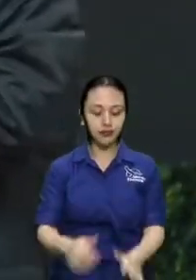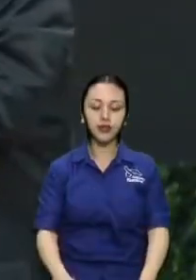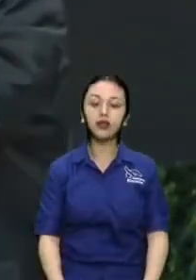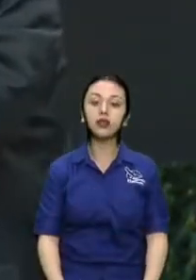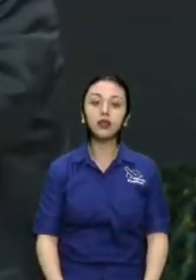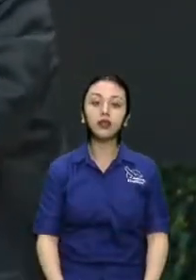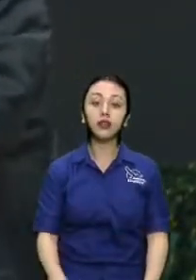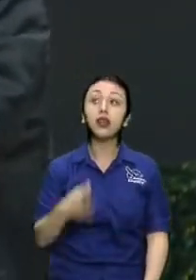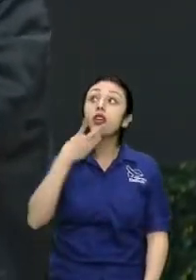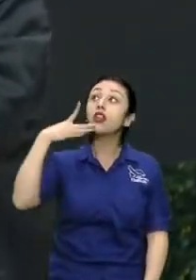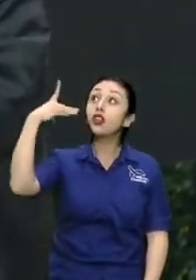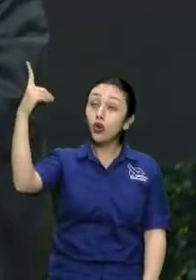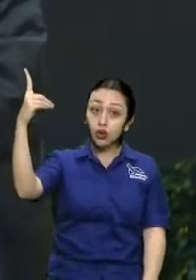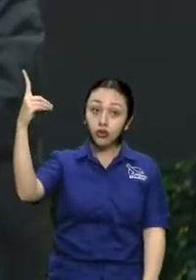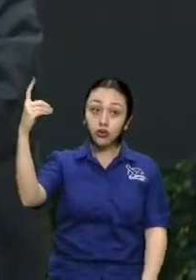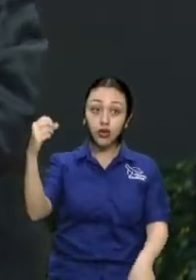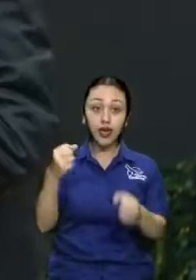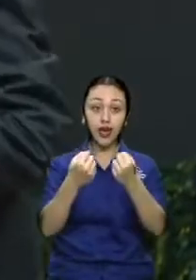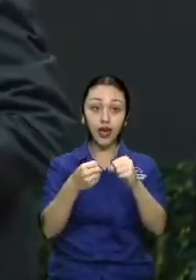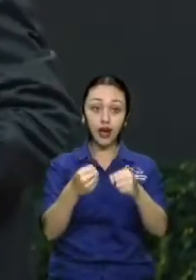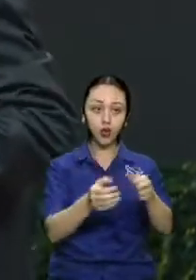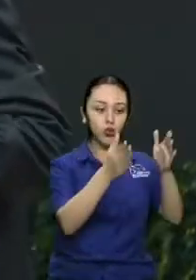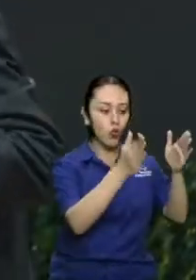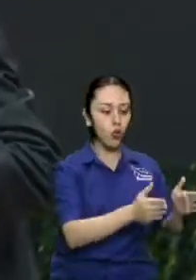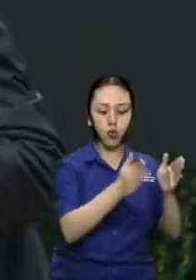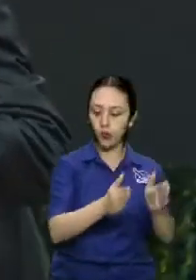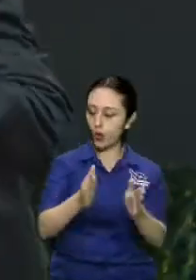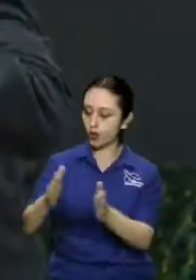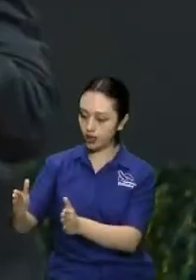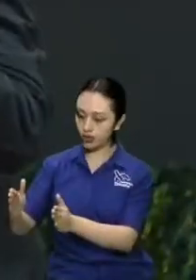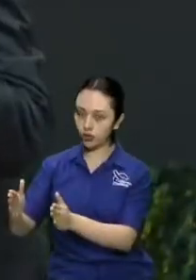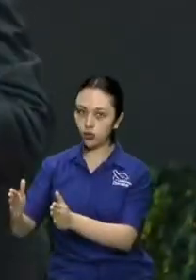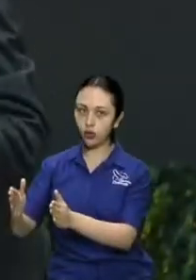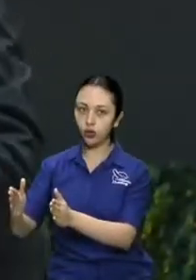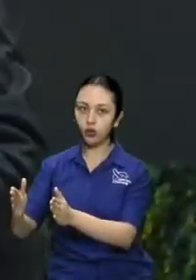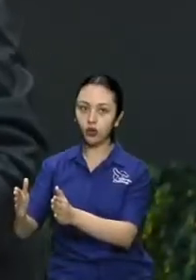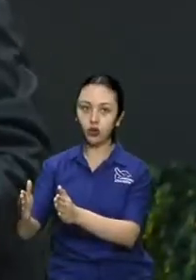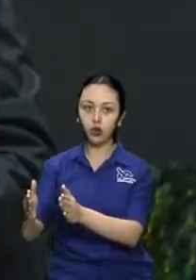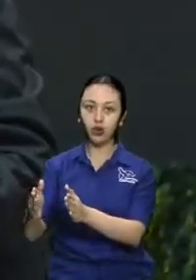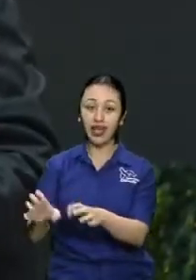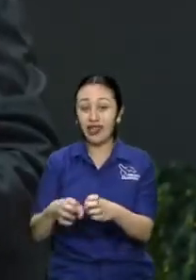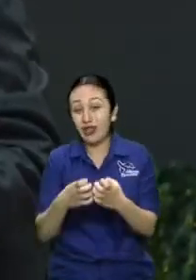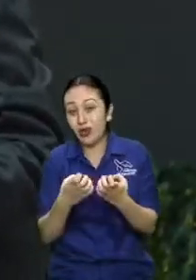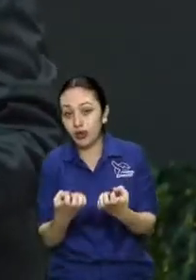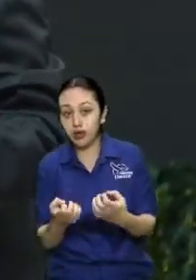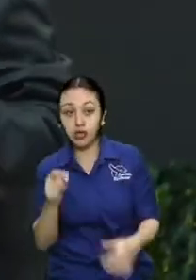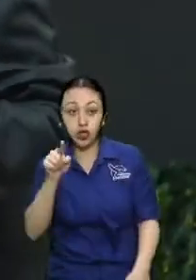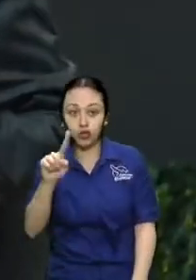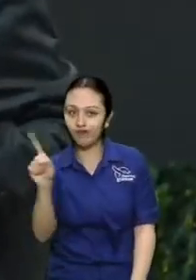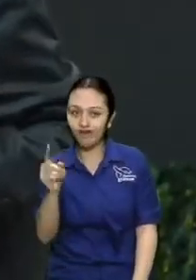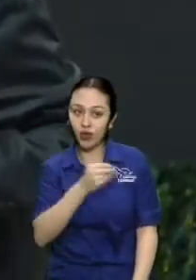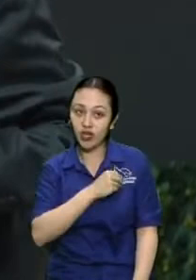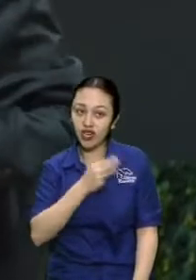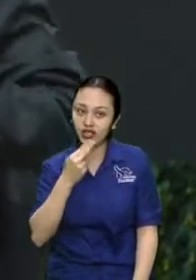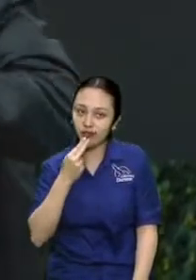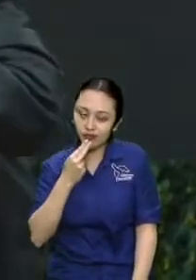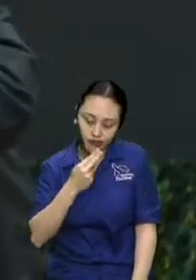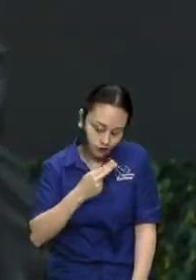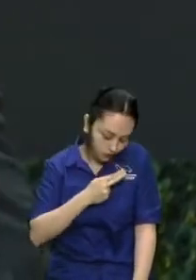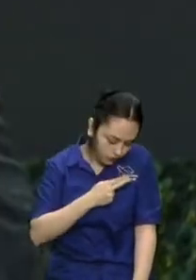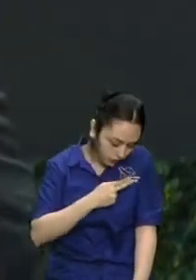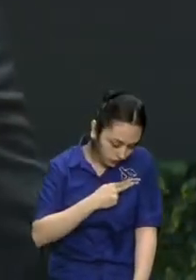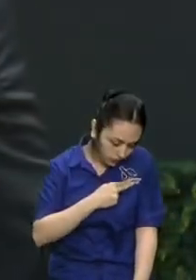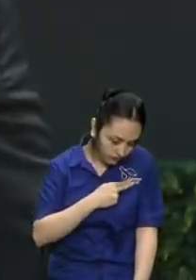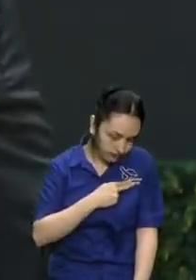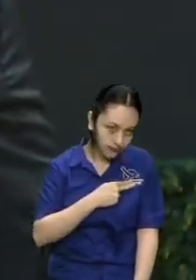Dios va a seguir un proceso. Entonces, si no te quieres hacer el menor, por misericordia Él te